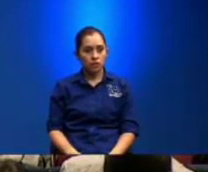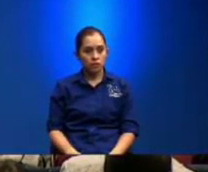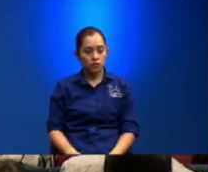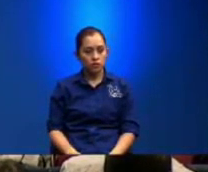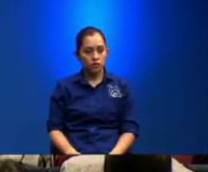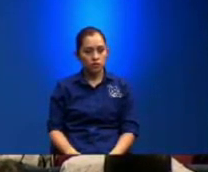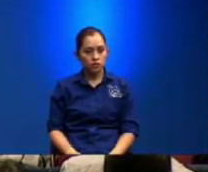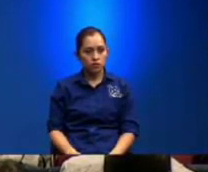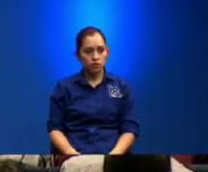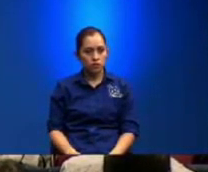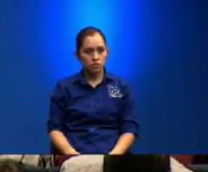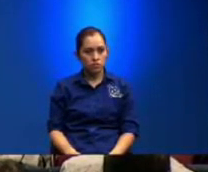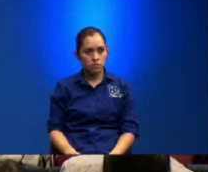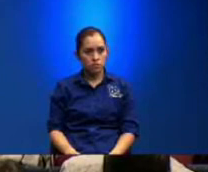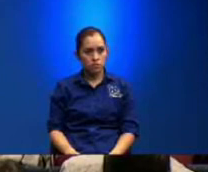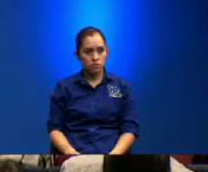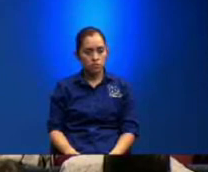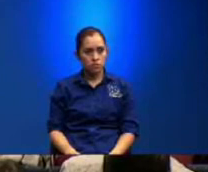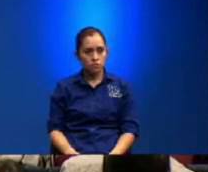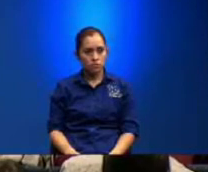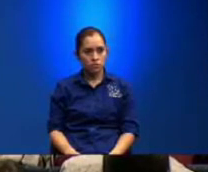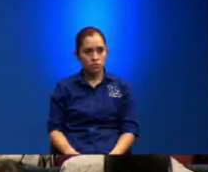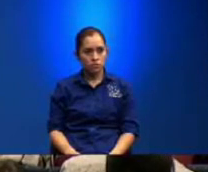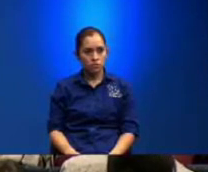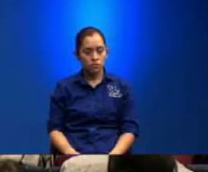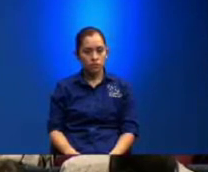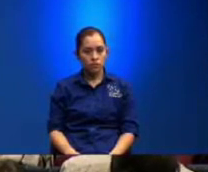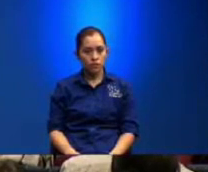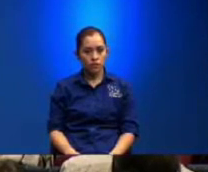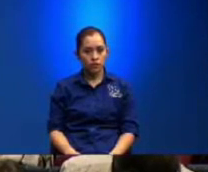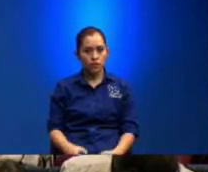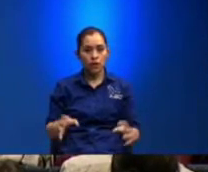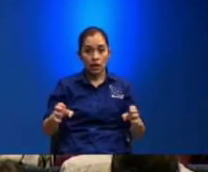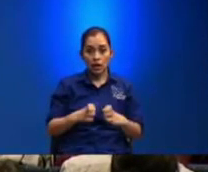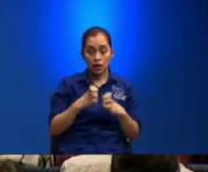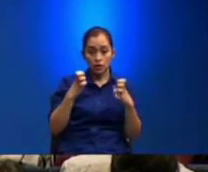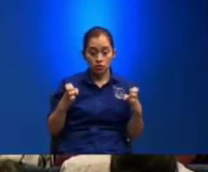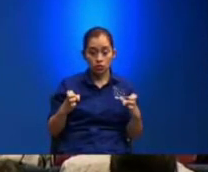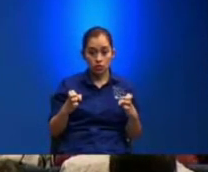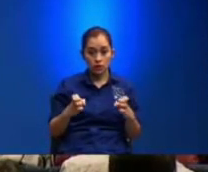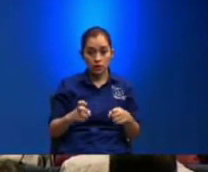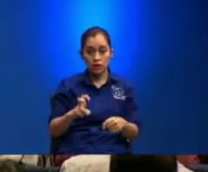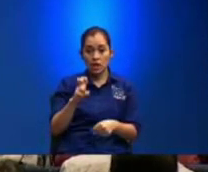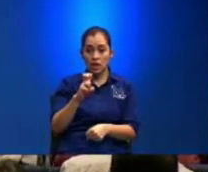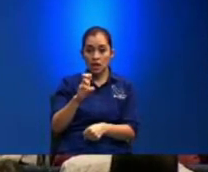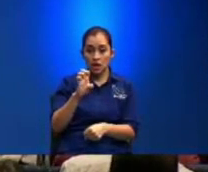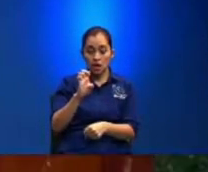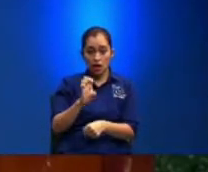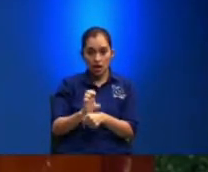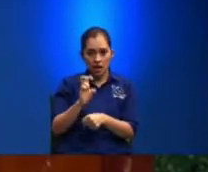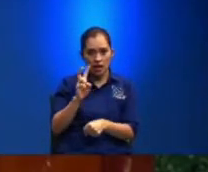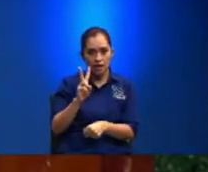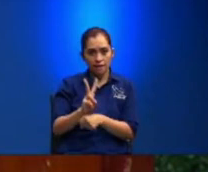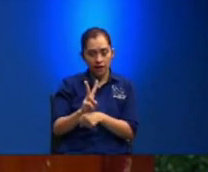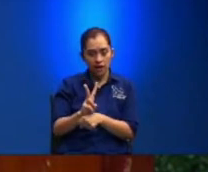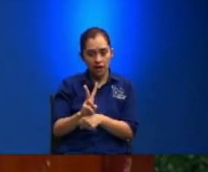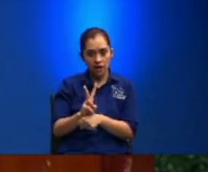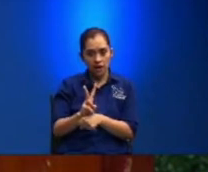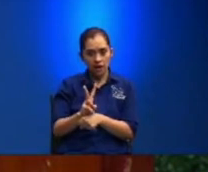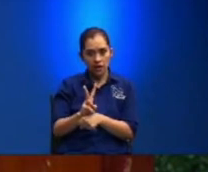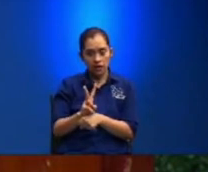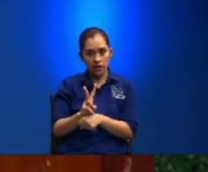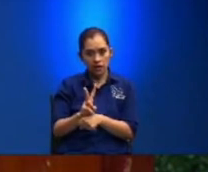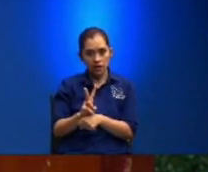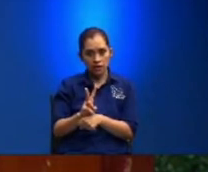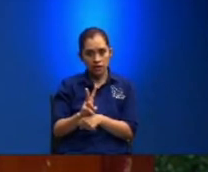no te tengo miedo pero un exceso voz y un hijito del